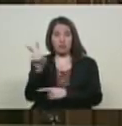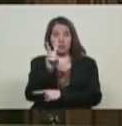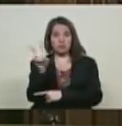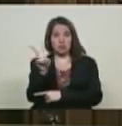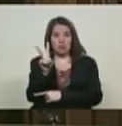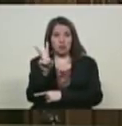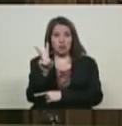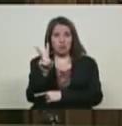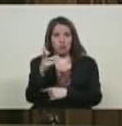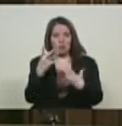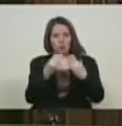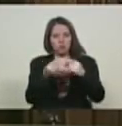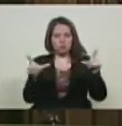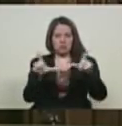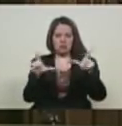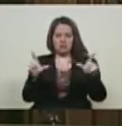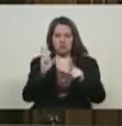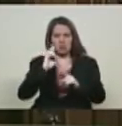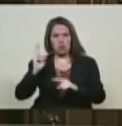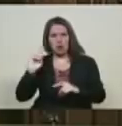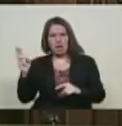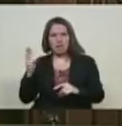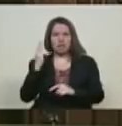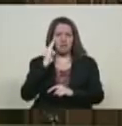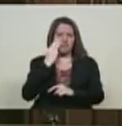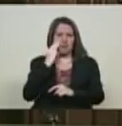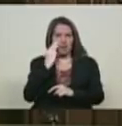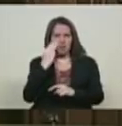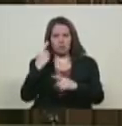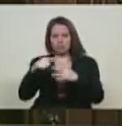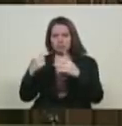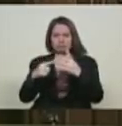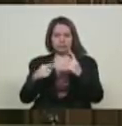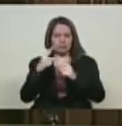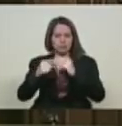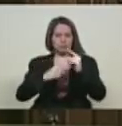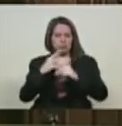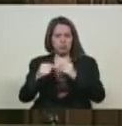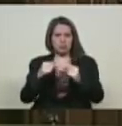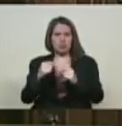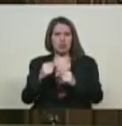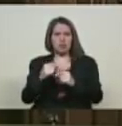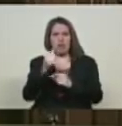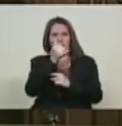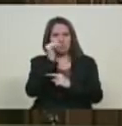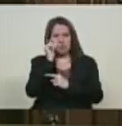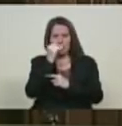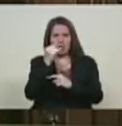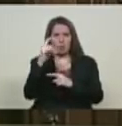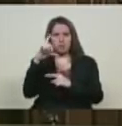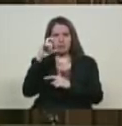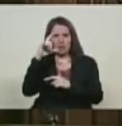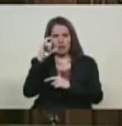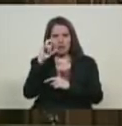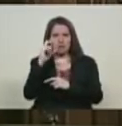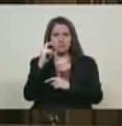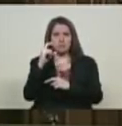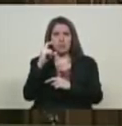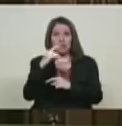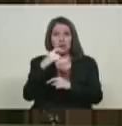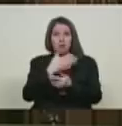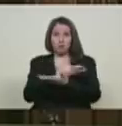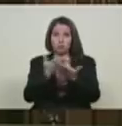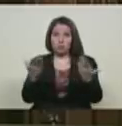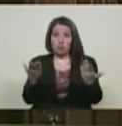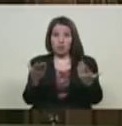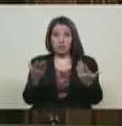de la radio, de Facebook Live, Periscope, Twitter, YouTube, Instagram, recordar con ustedes los